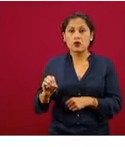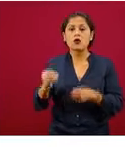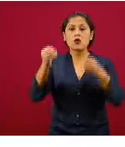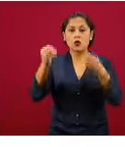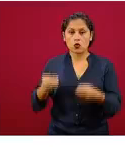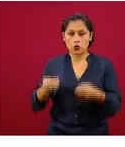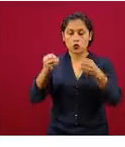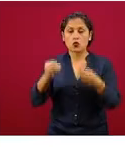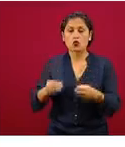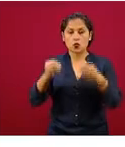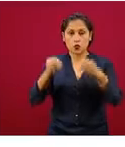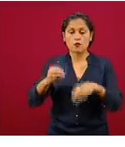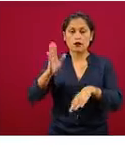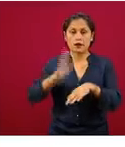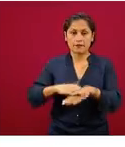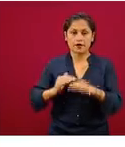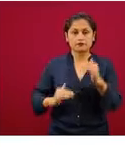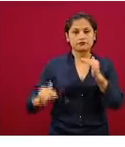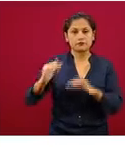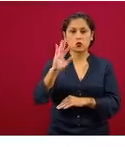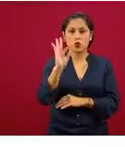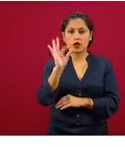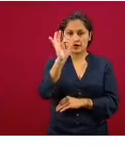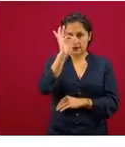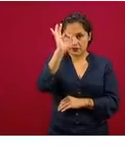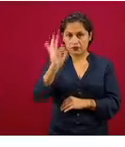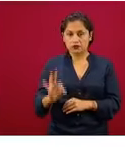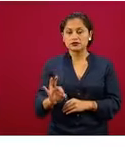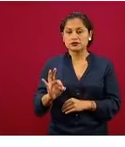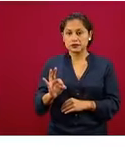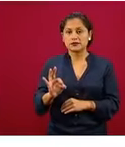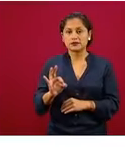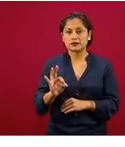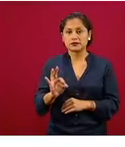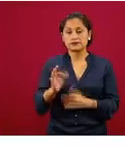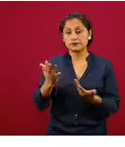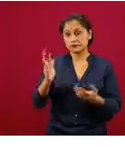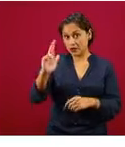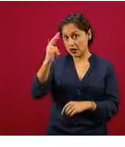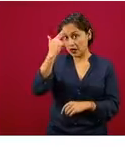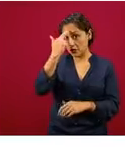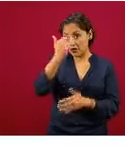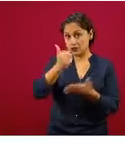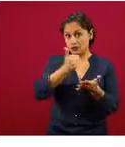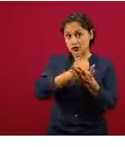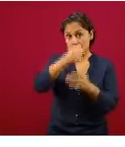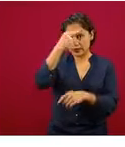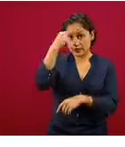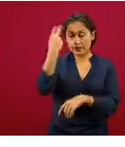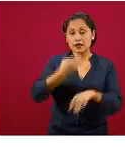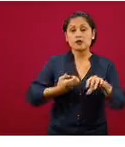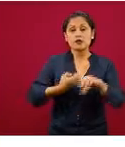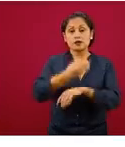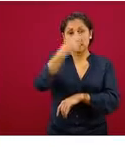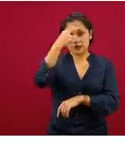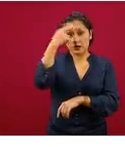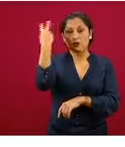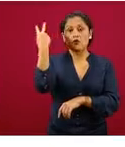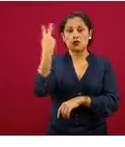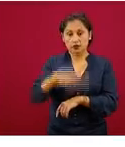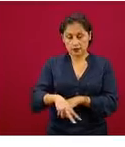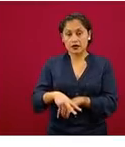estas camas generales por encima del 40%, destacando que siempre la Ciudad de México y el Estado de México son los que han mantenido